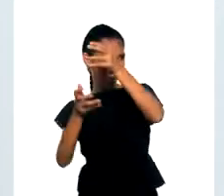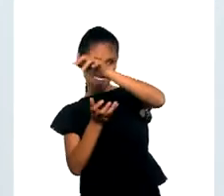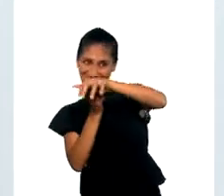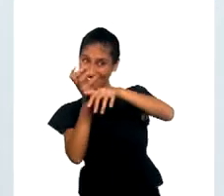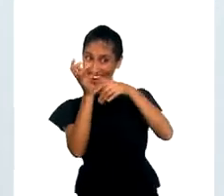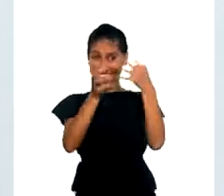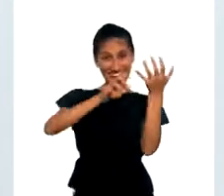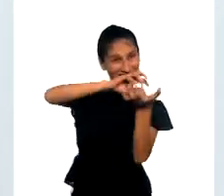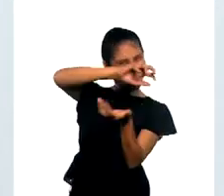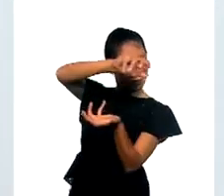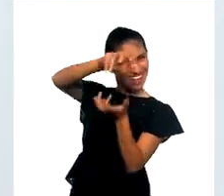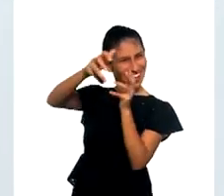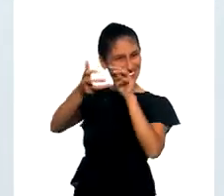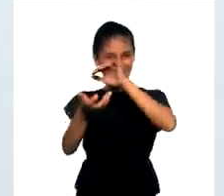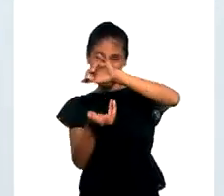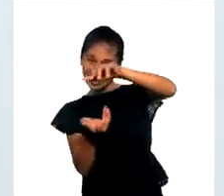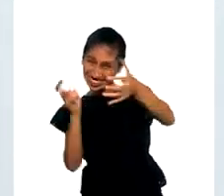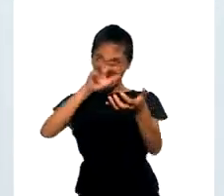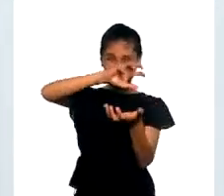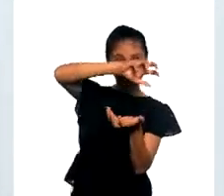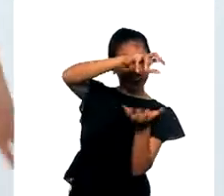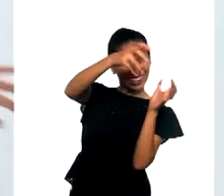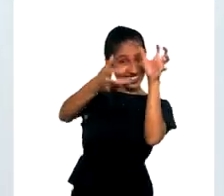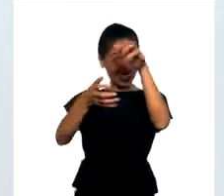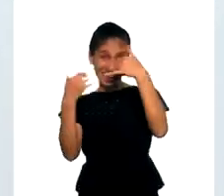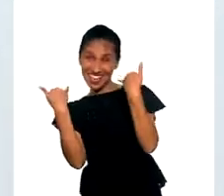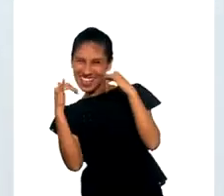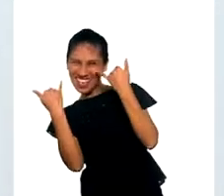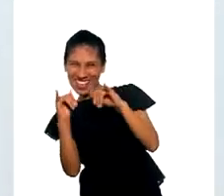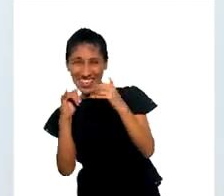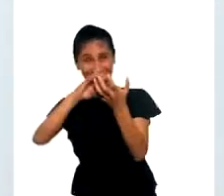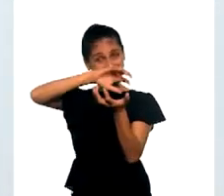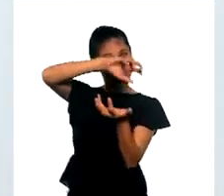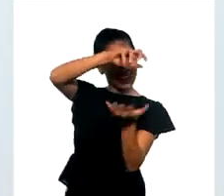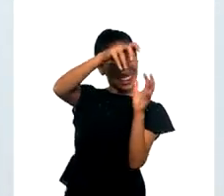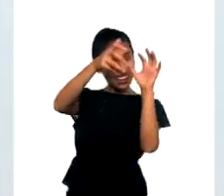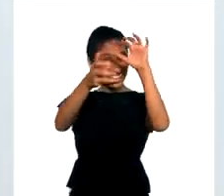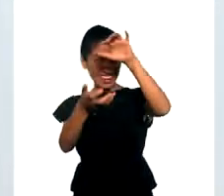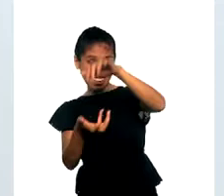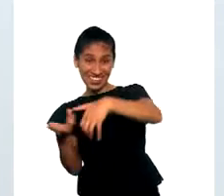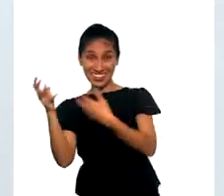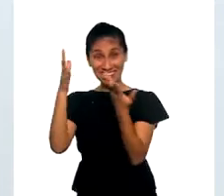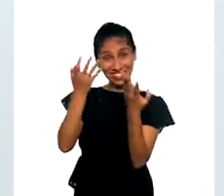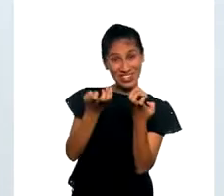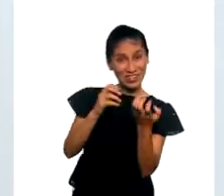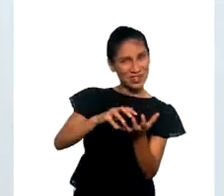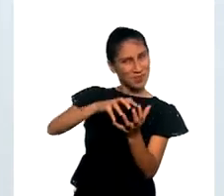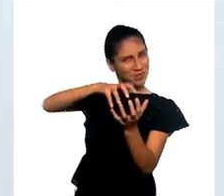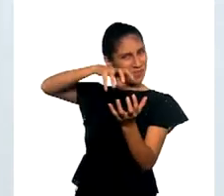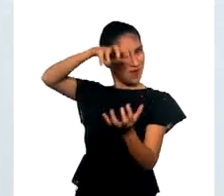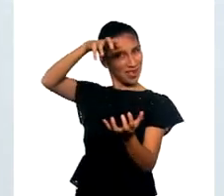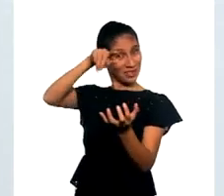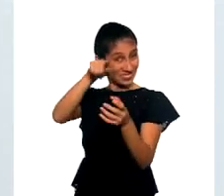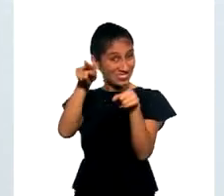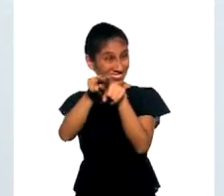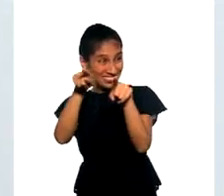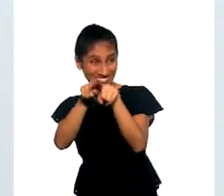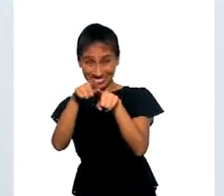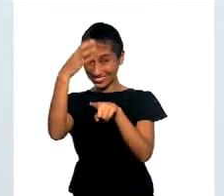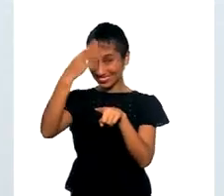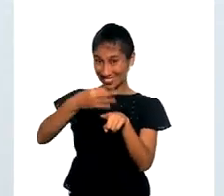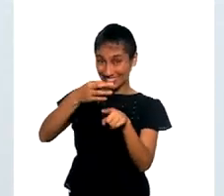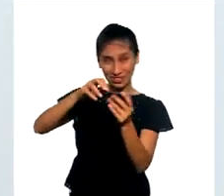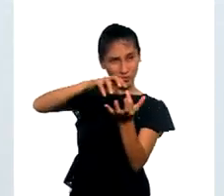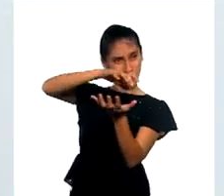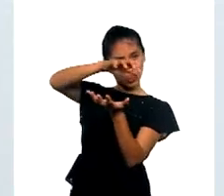y exacto y comenzamos a jugar con nuestra bolita de energía yo quiero que crezca un poco más tú también verdad